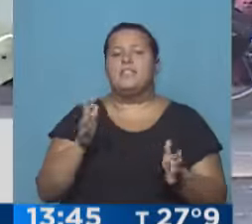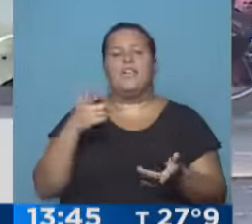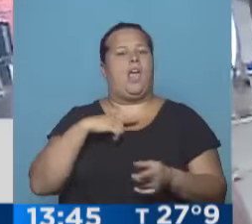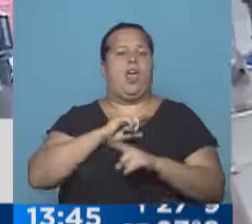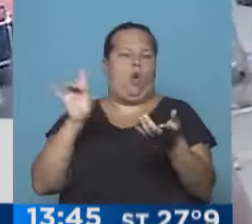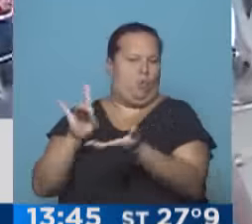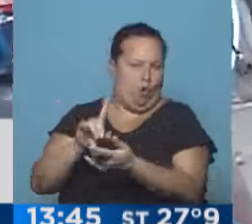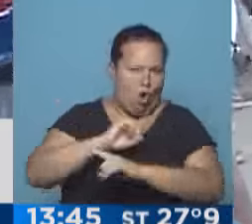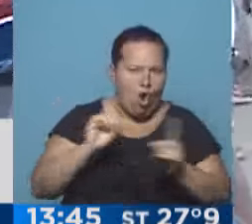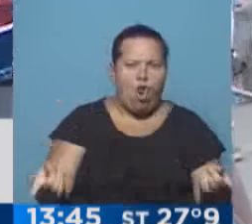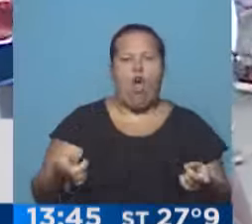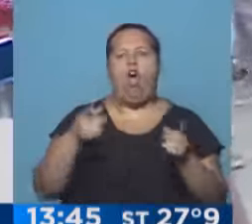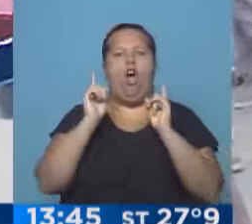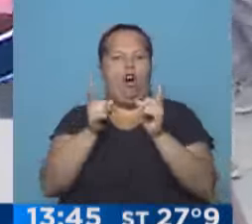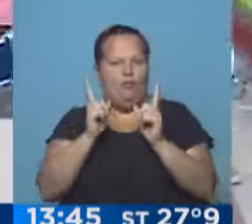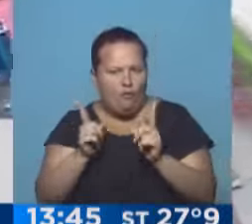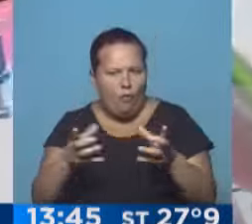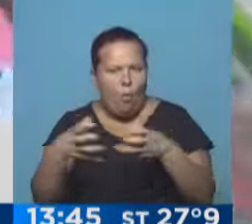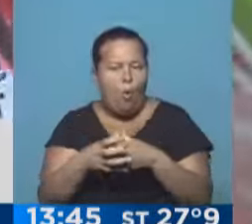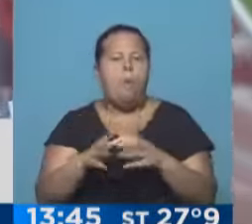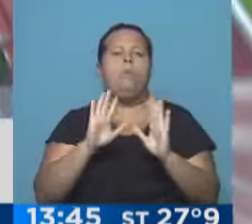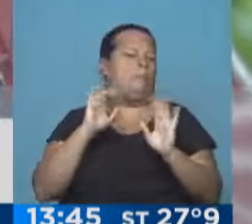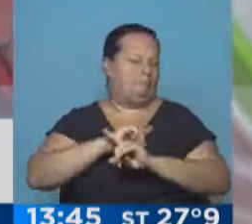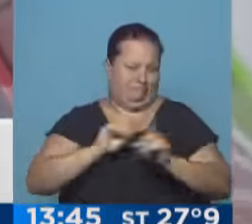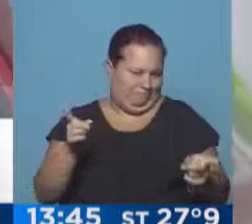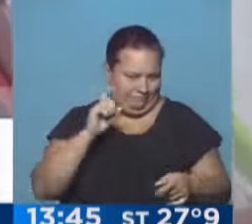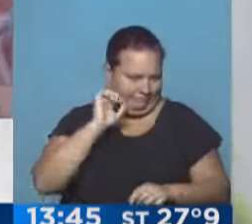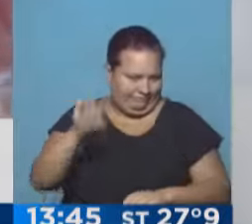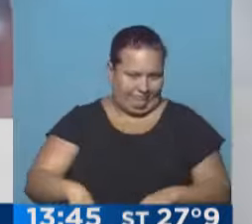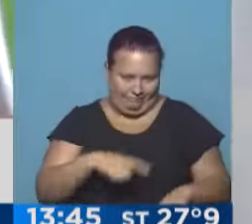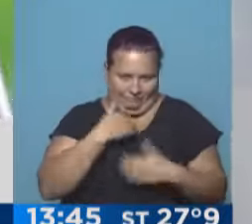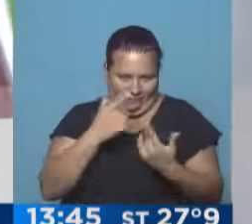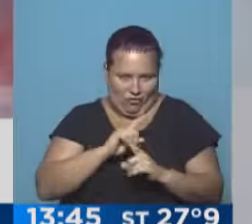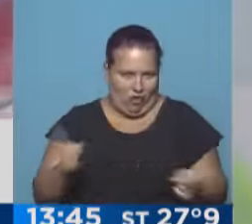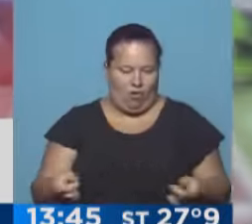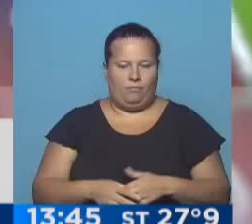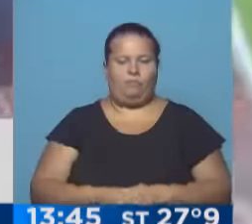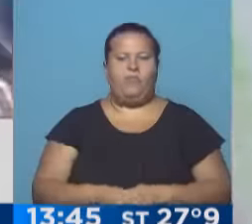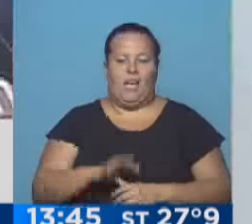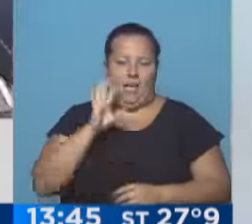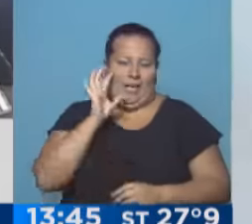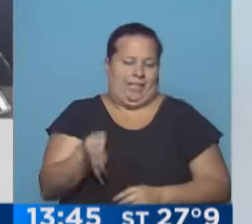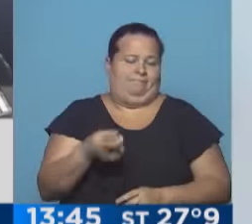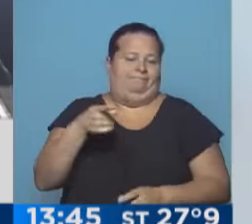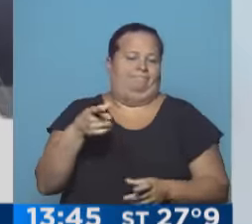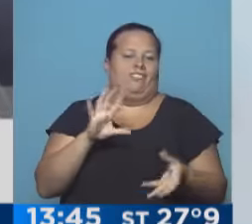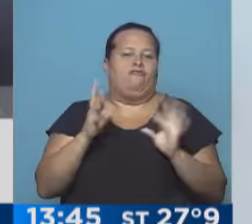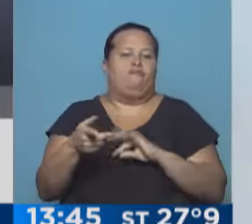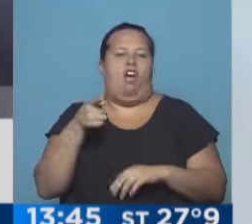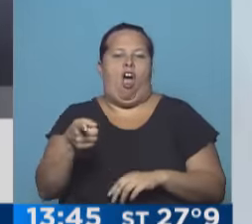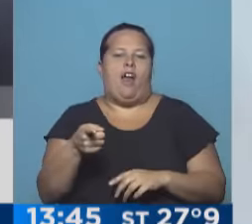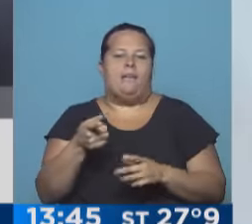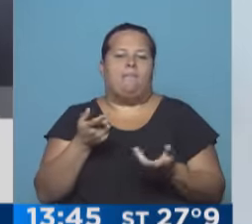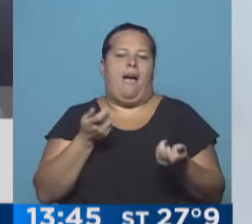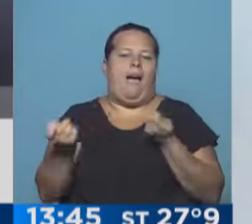no iba a haber despido, que se iba a mantener el plantel, pero bueno, eso no, como ven, no pasó. Claramente es parte de